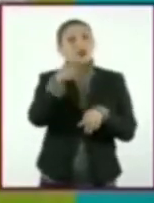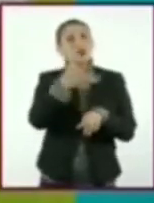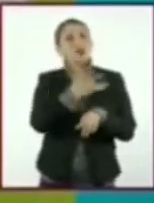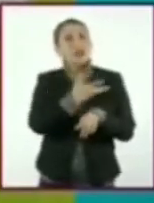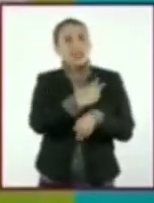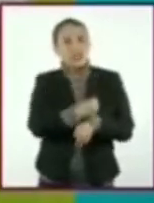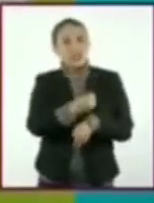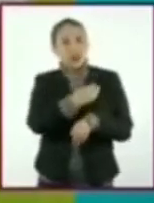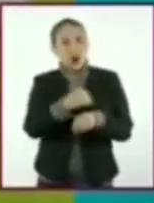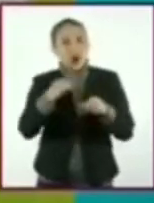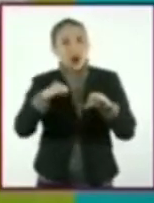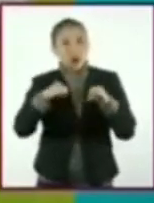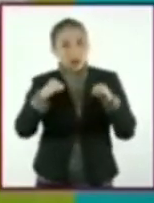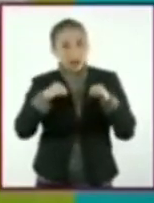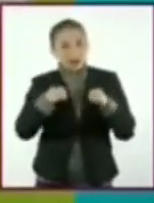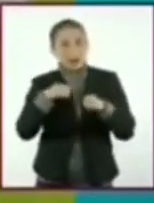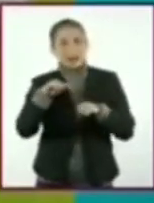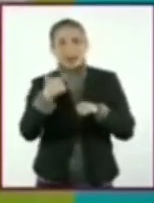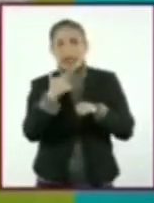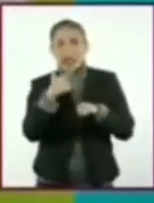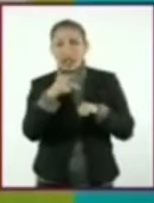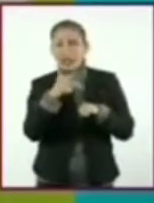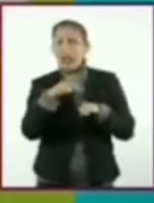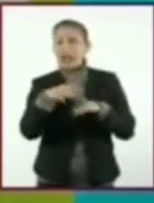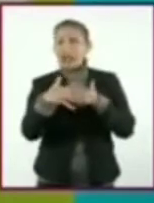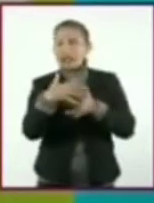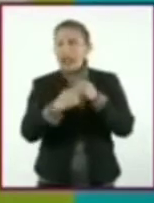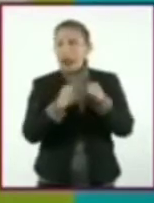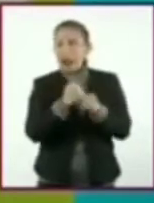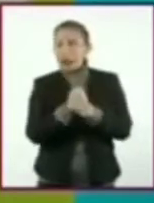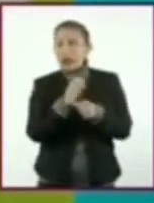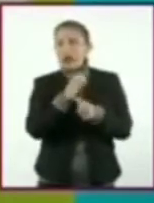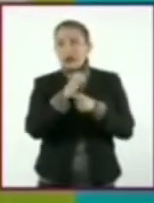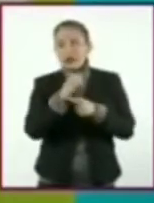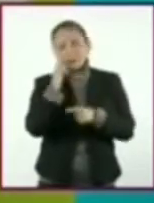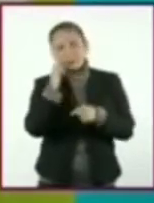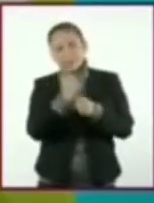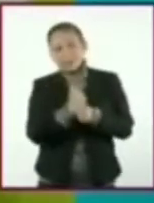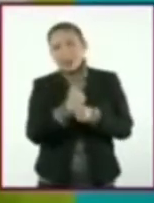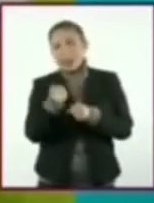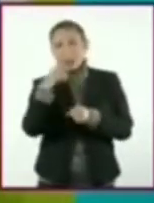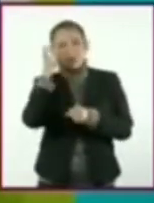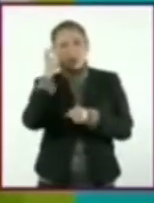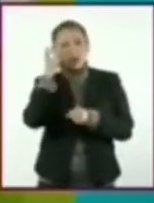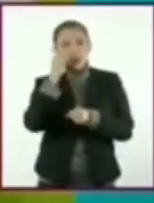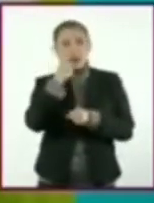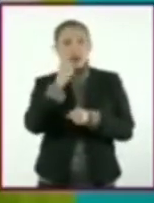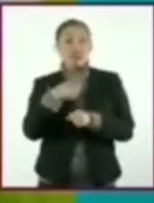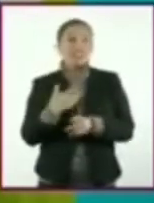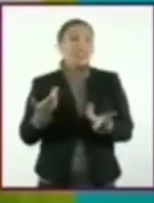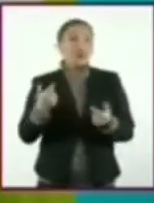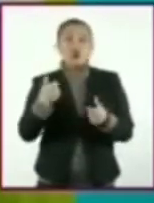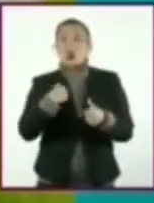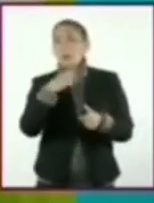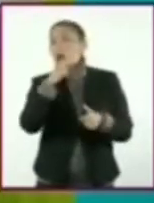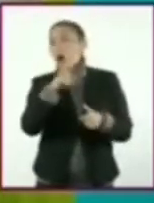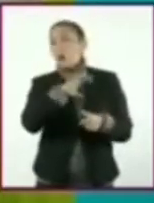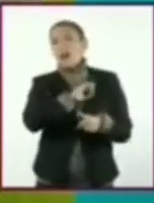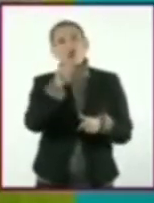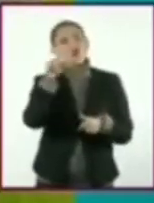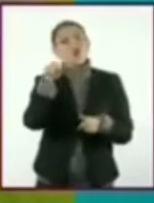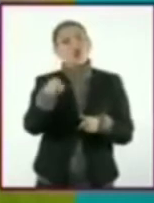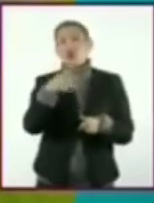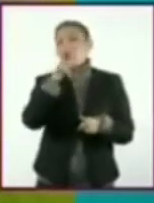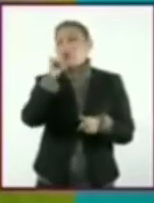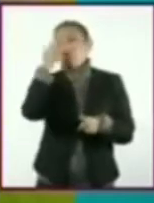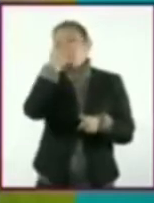un hijo adolescente que tiene 13 años, 15 años, y entonces me ha tocado mucho escuchar esto de no, pues yo mejor prefiero que tomen